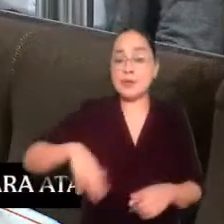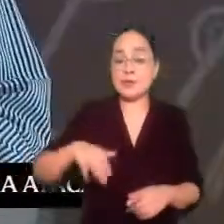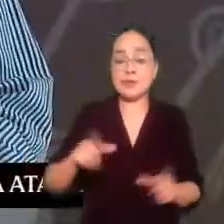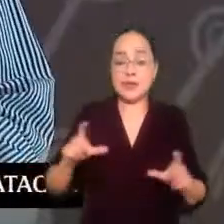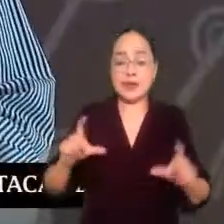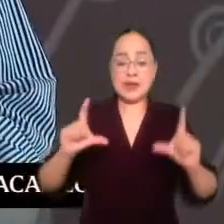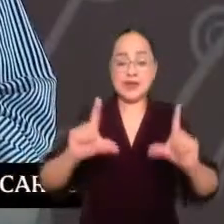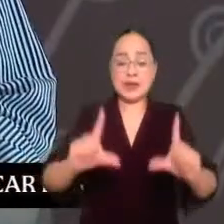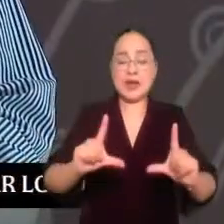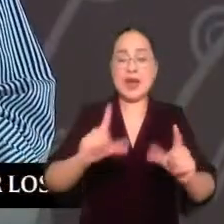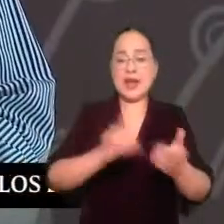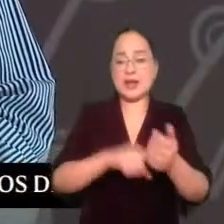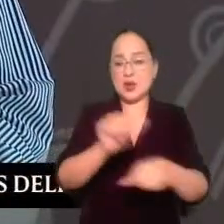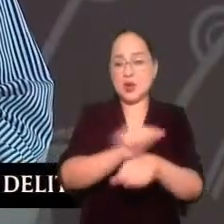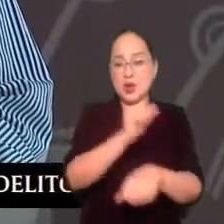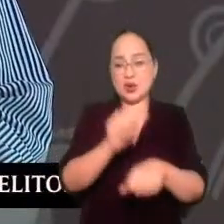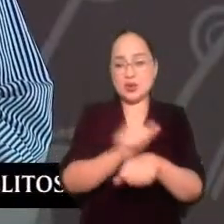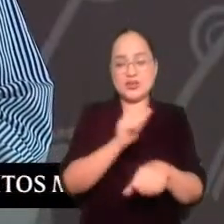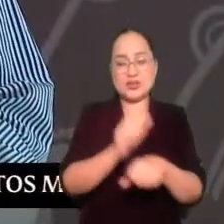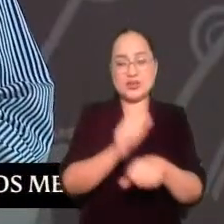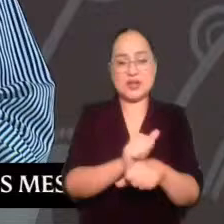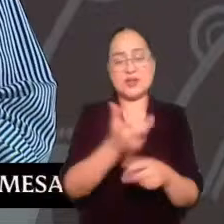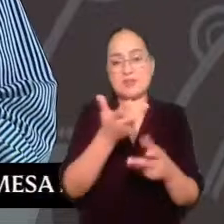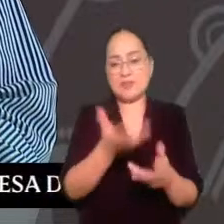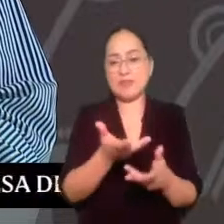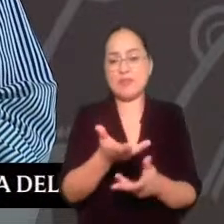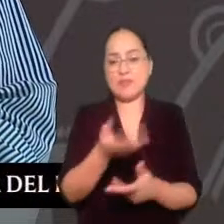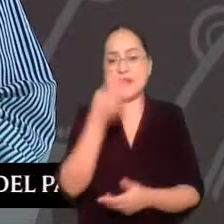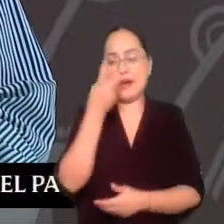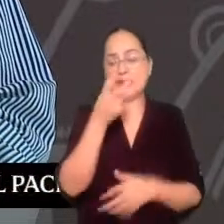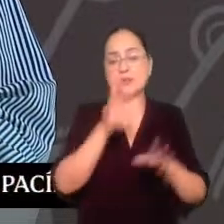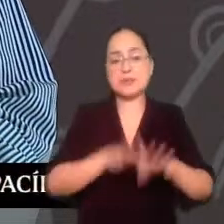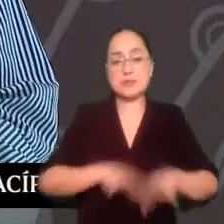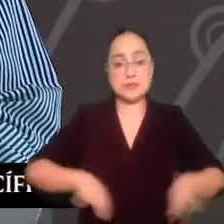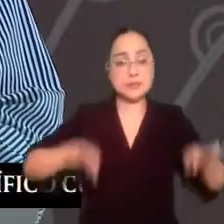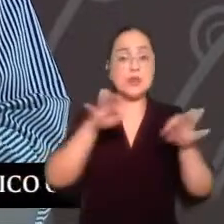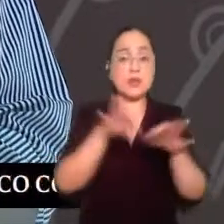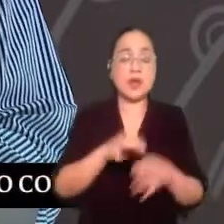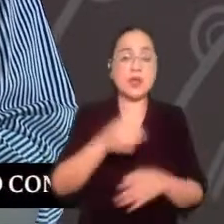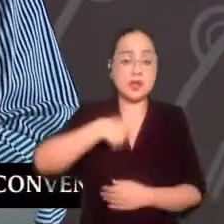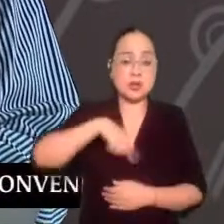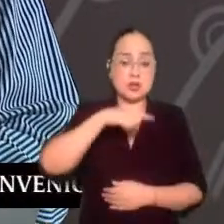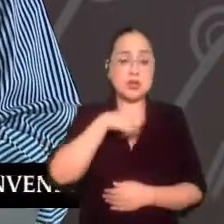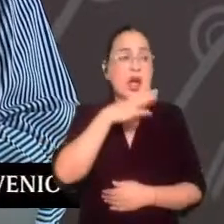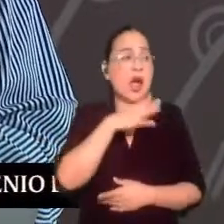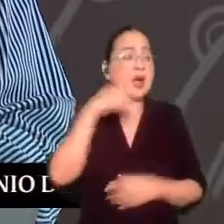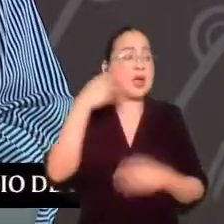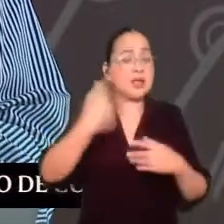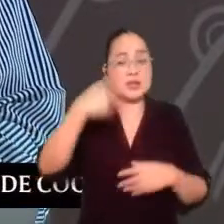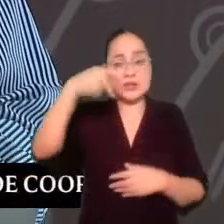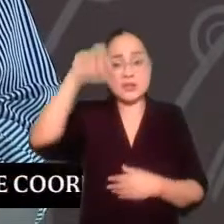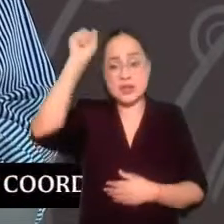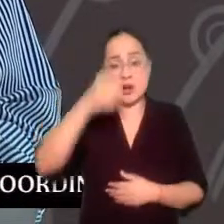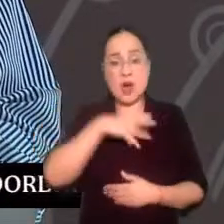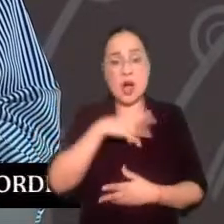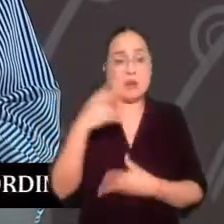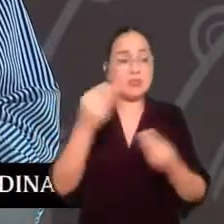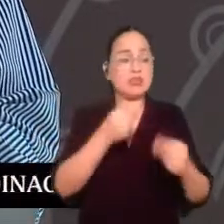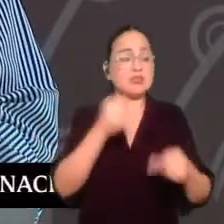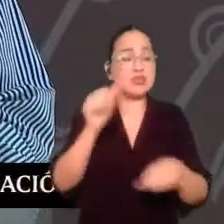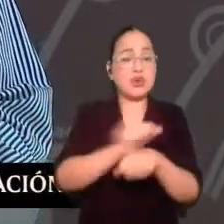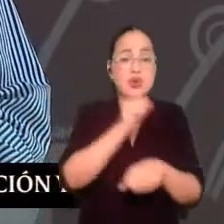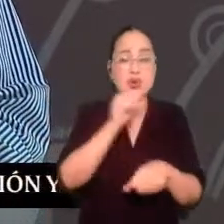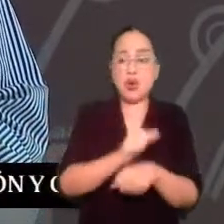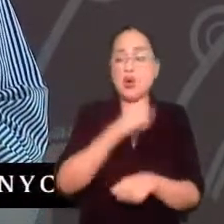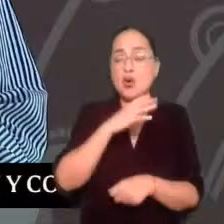Francisco, el tema de la placa es básico. Tenemos mucho, mucho carro, por lo menos 300,000